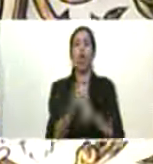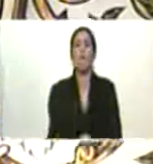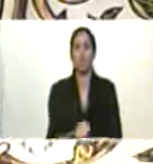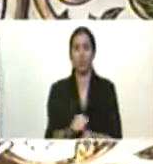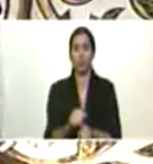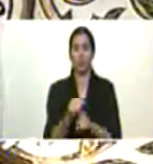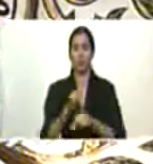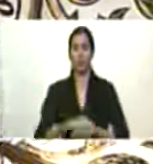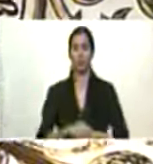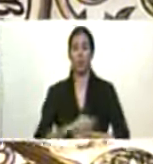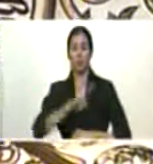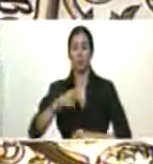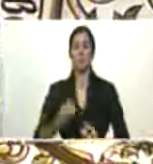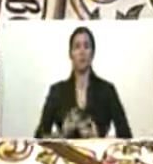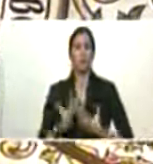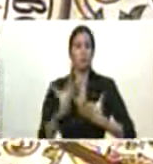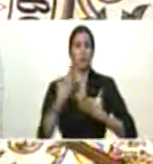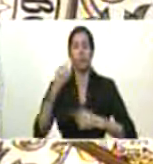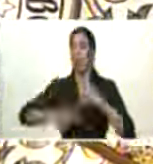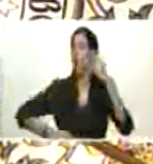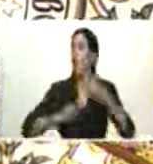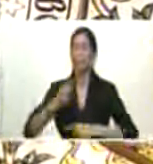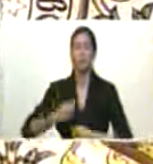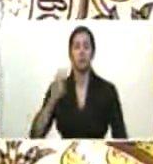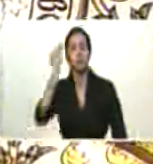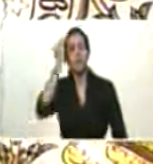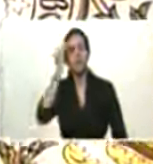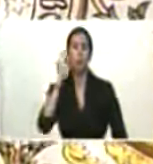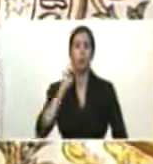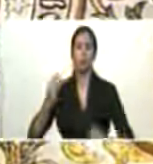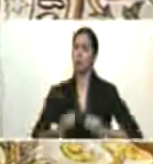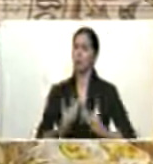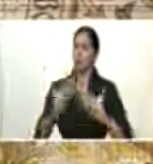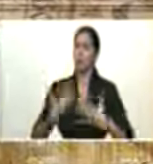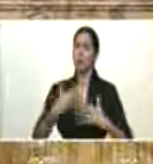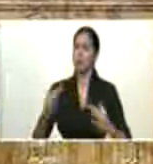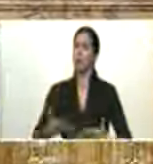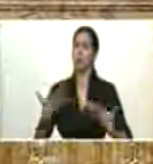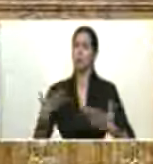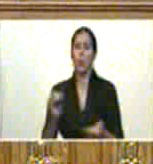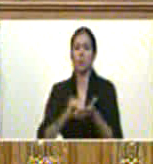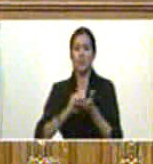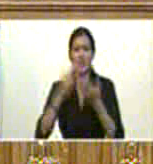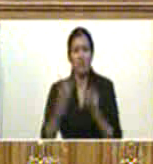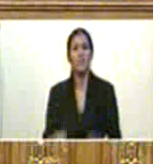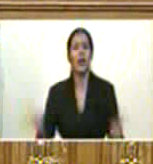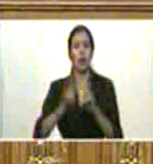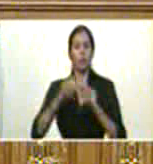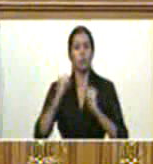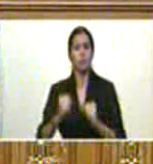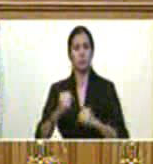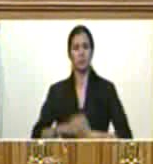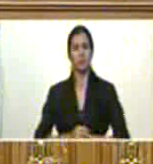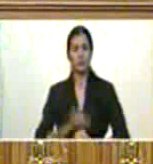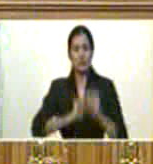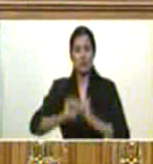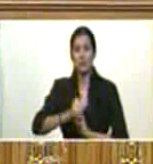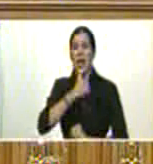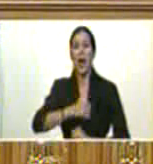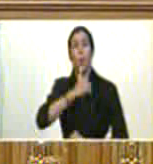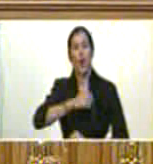Para nosotros es la inspiración de todos los días para resistir las agresiones, los embates, para estar de